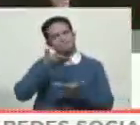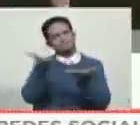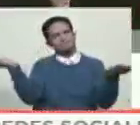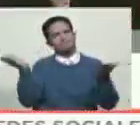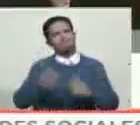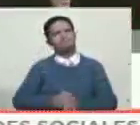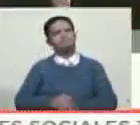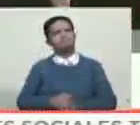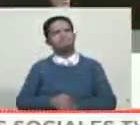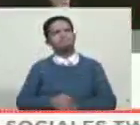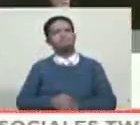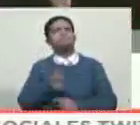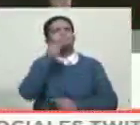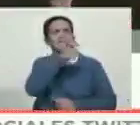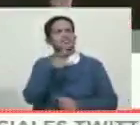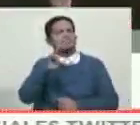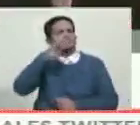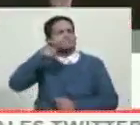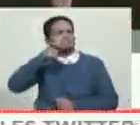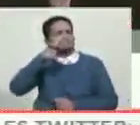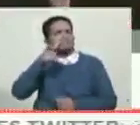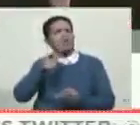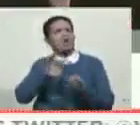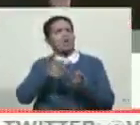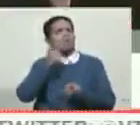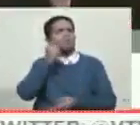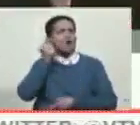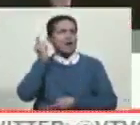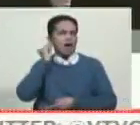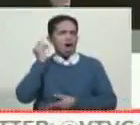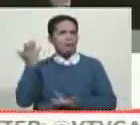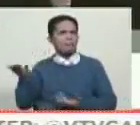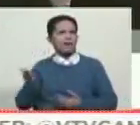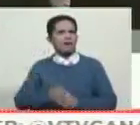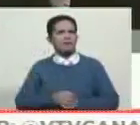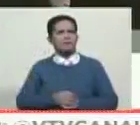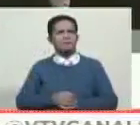patria, centinelas de la patria, mujeres y hombres.